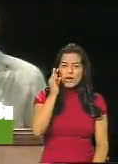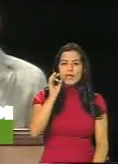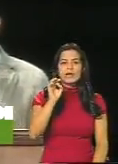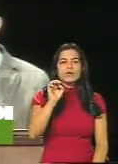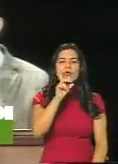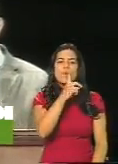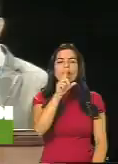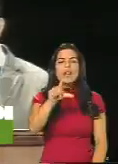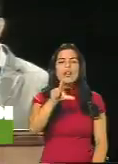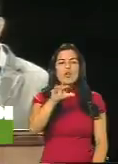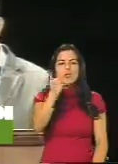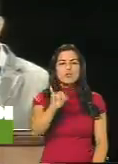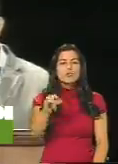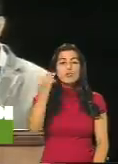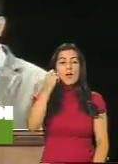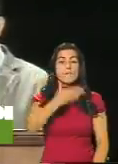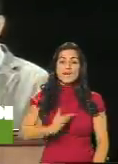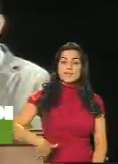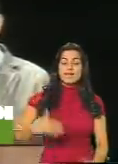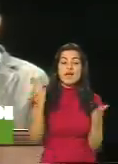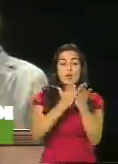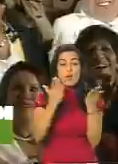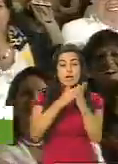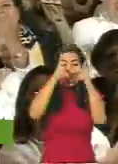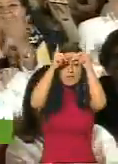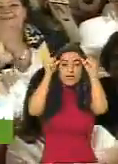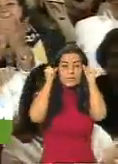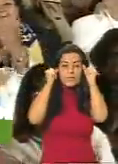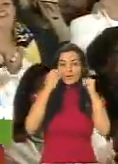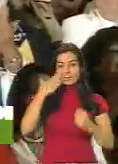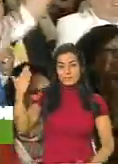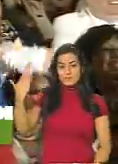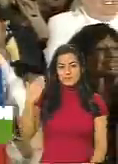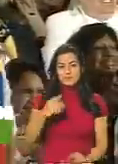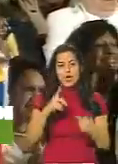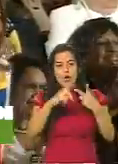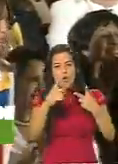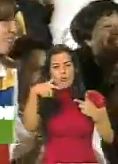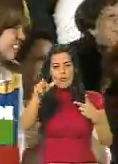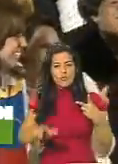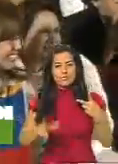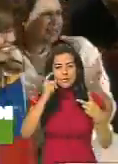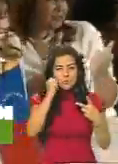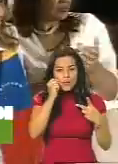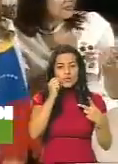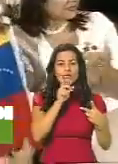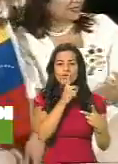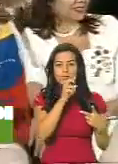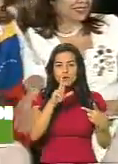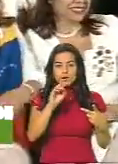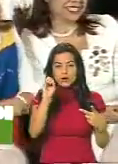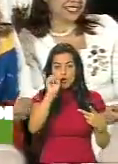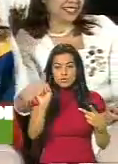de Enfermeras, a Rosa, también del gremio de las